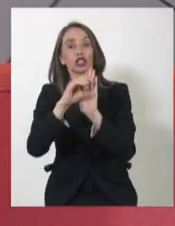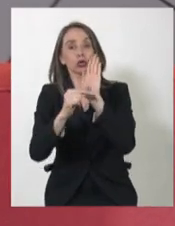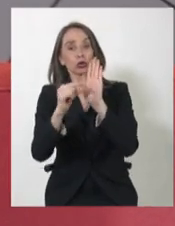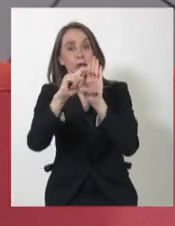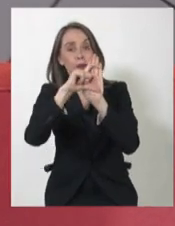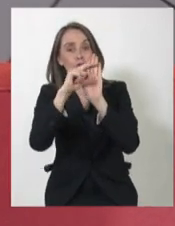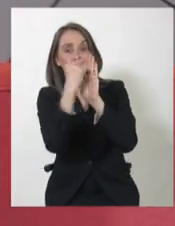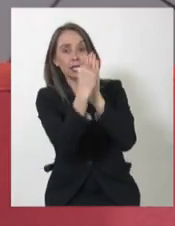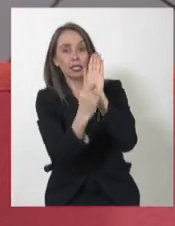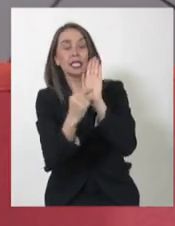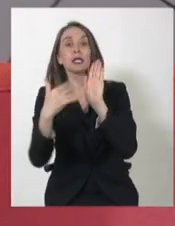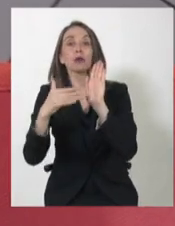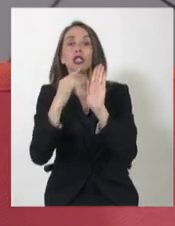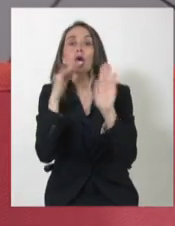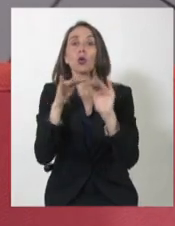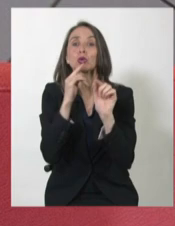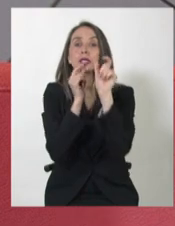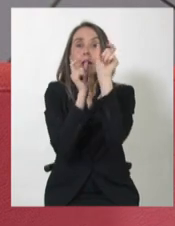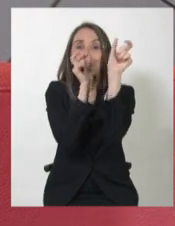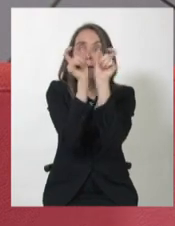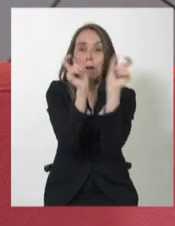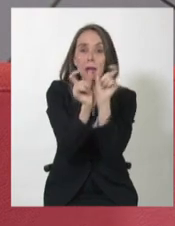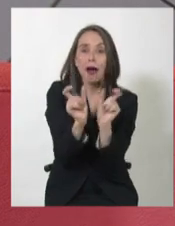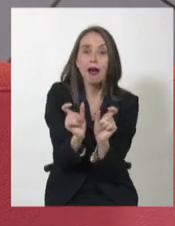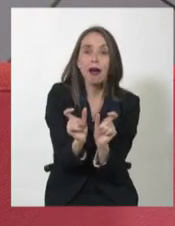muy importante el uso de un lenguaje